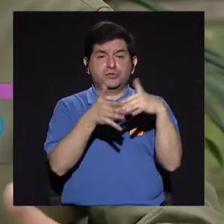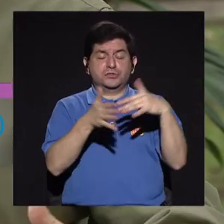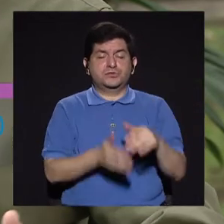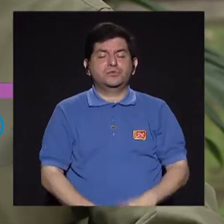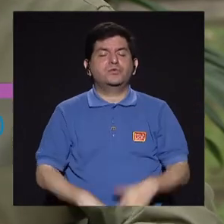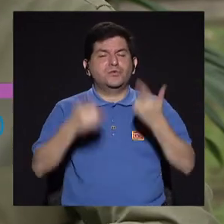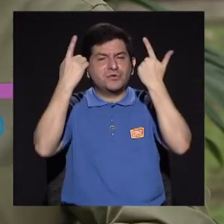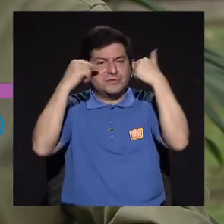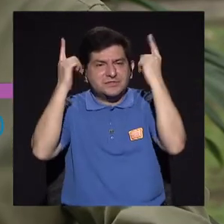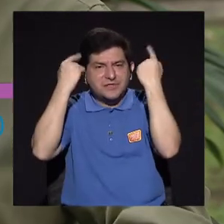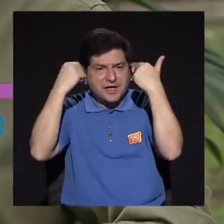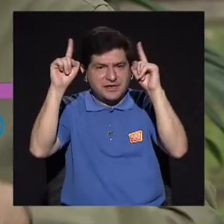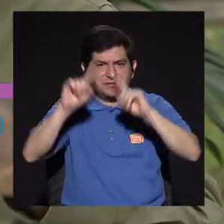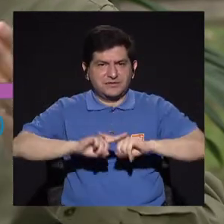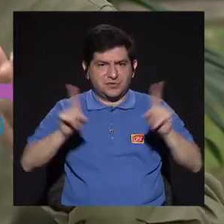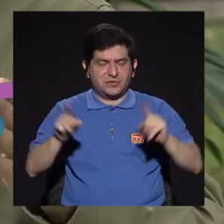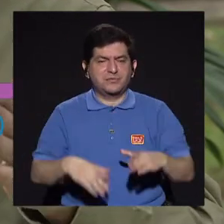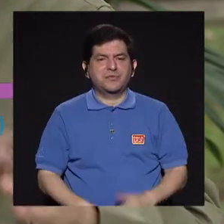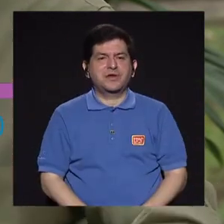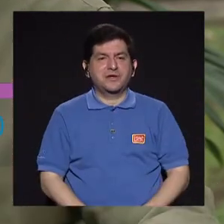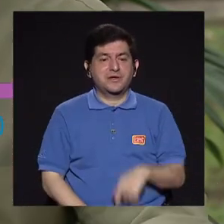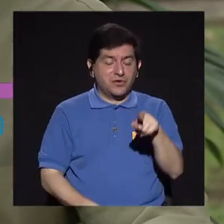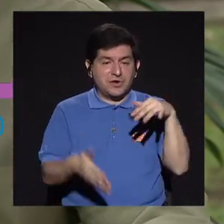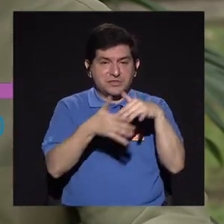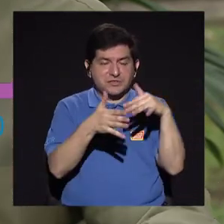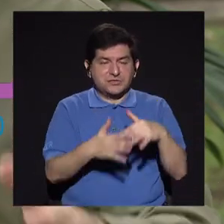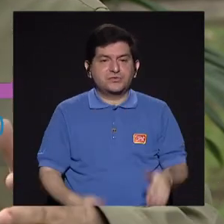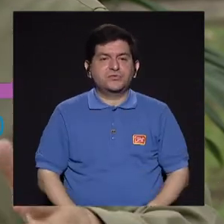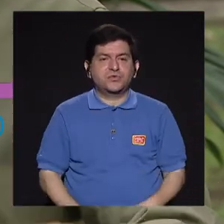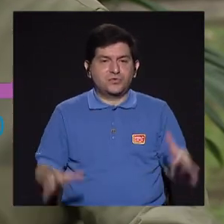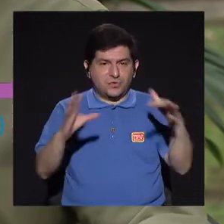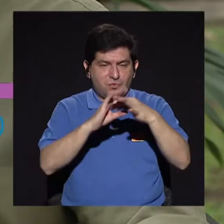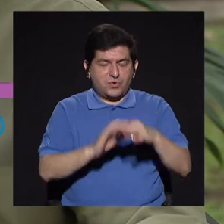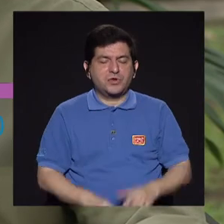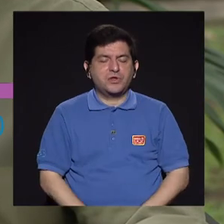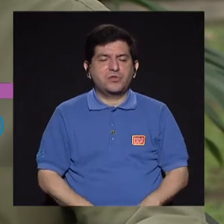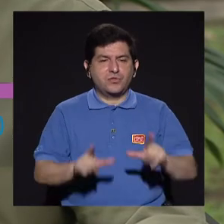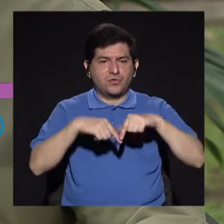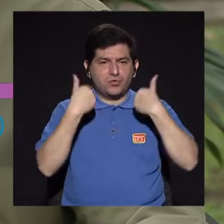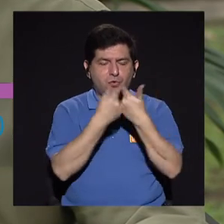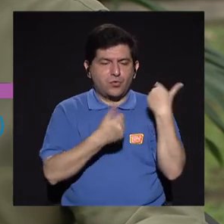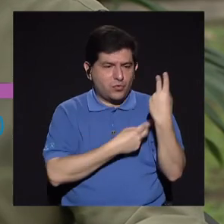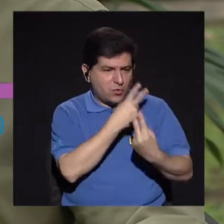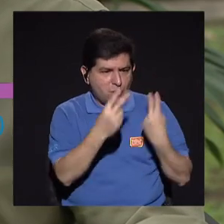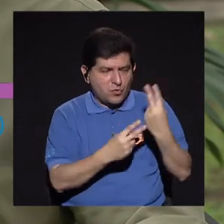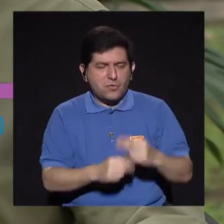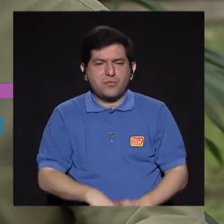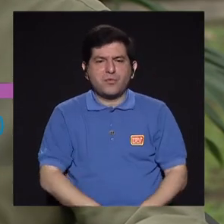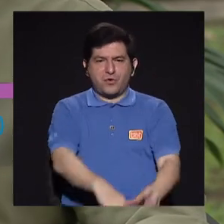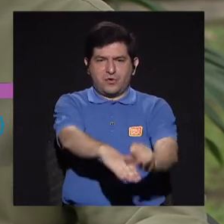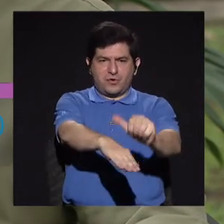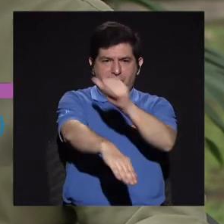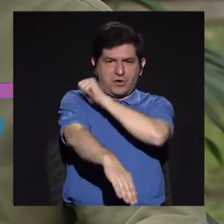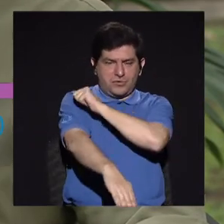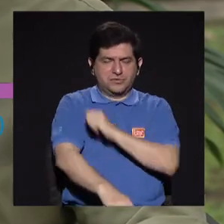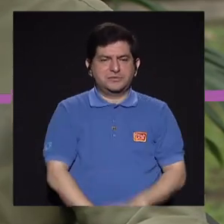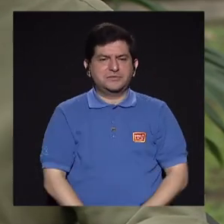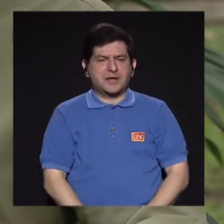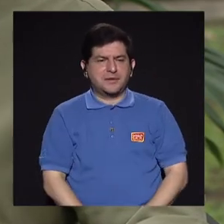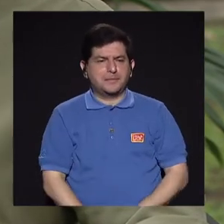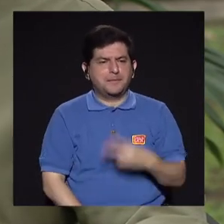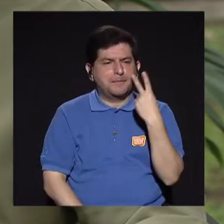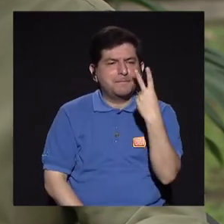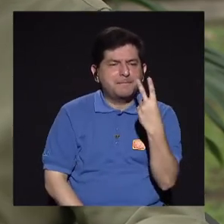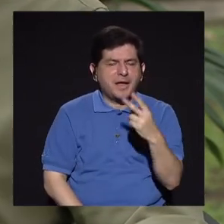sobre efectividad, pero este estudio en sí se hizo en colaboración con el Grupo Gira de San Ignacio de Acosta, y lo que queríamos era ver qué